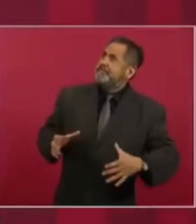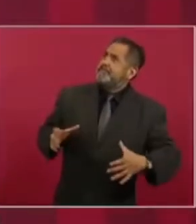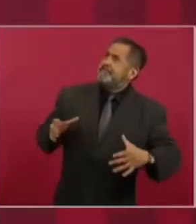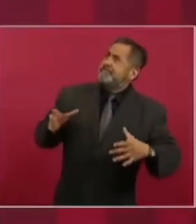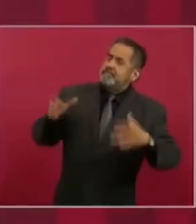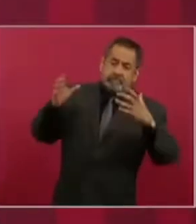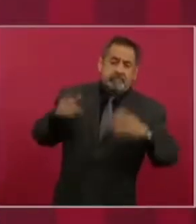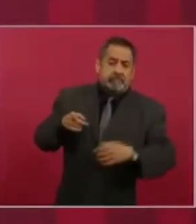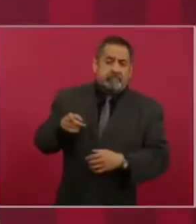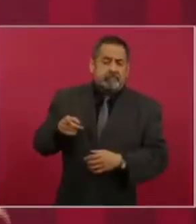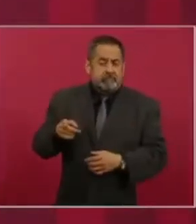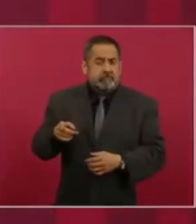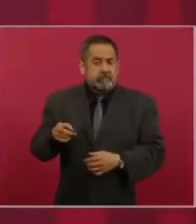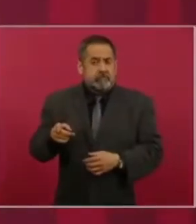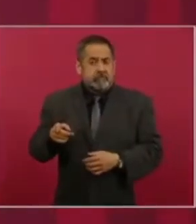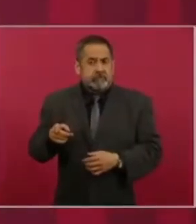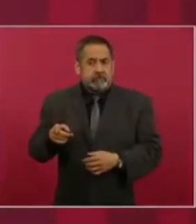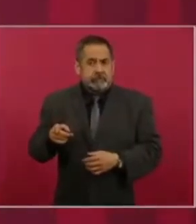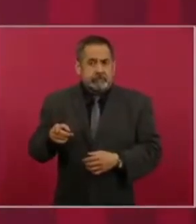eran